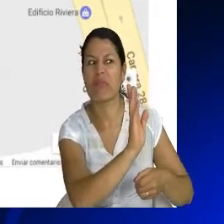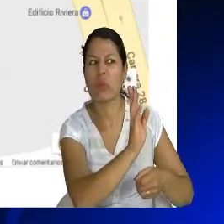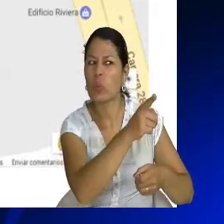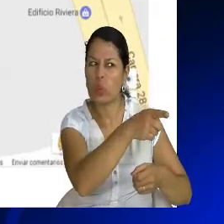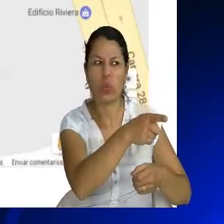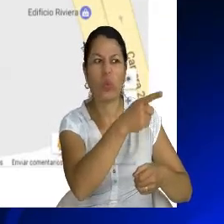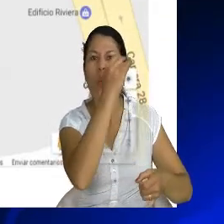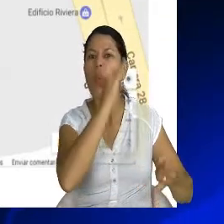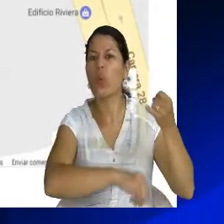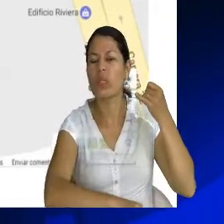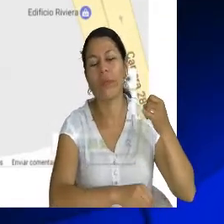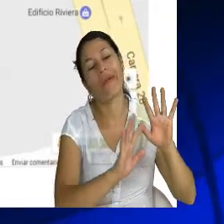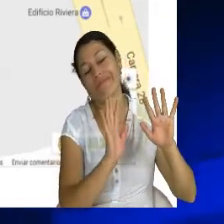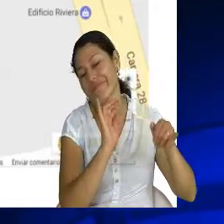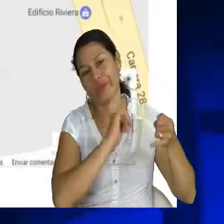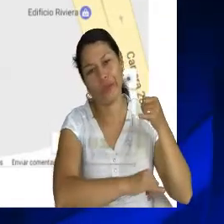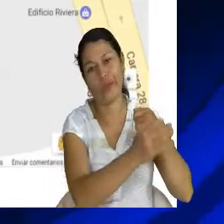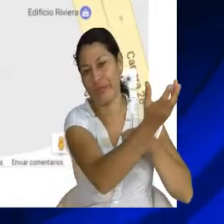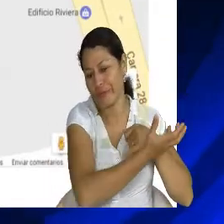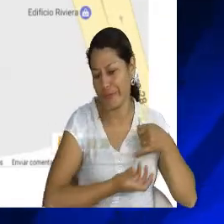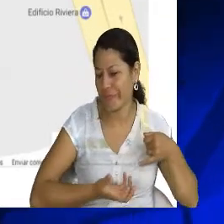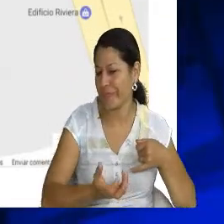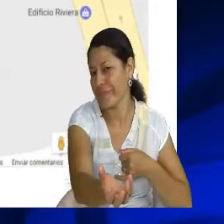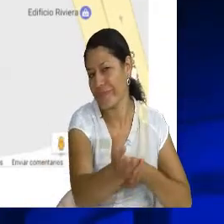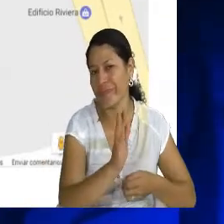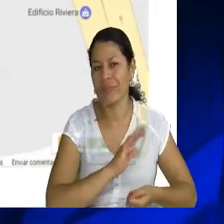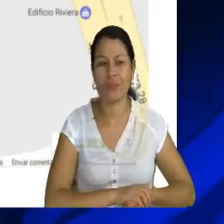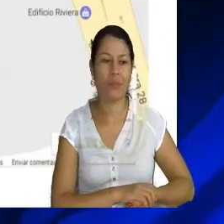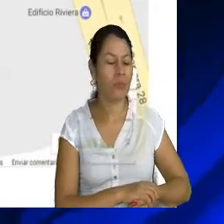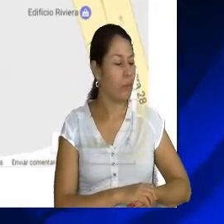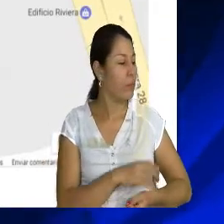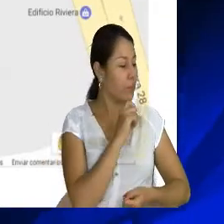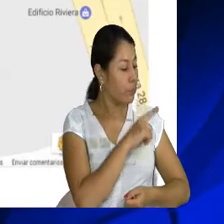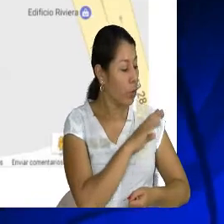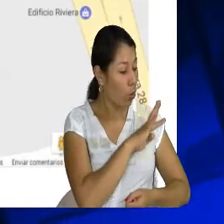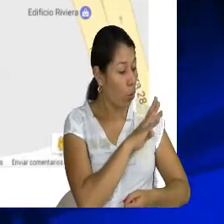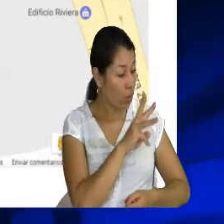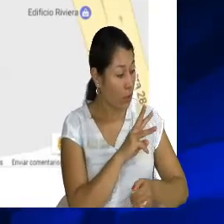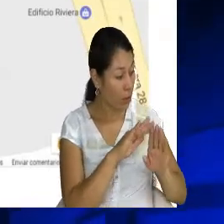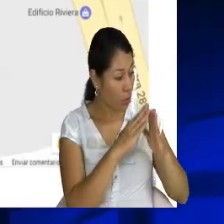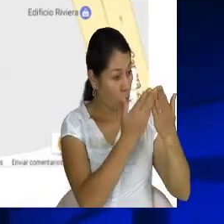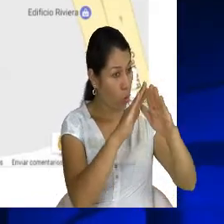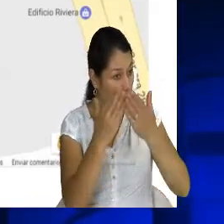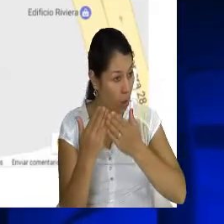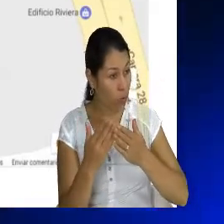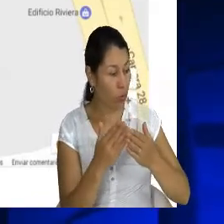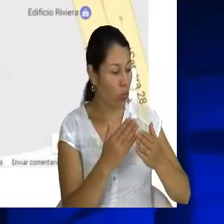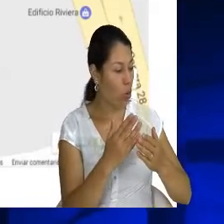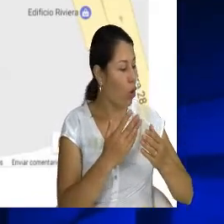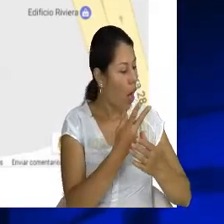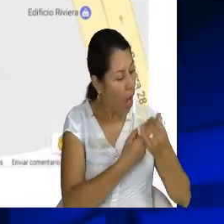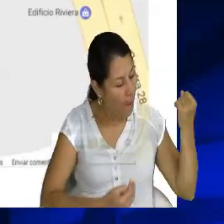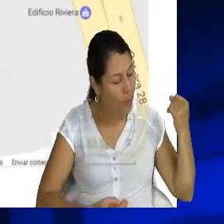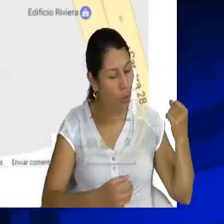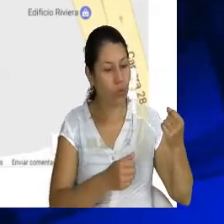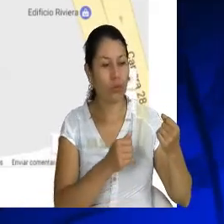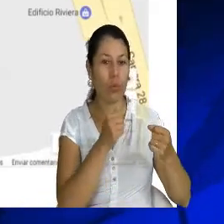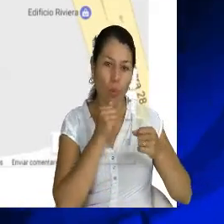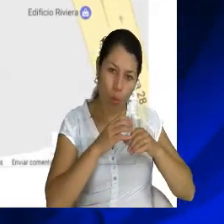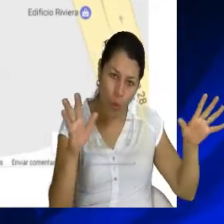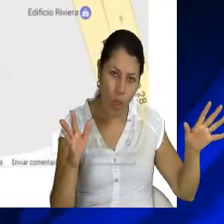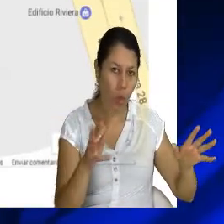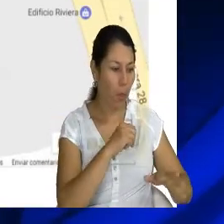señor secretario, entre públicos y privadas. ¿Lo hacían las instituciones las que quisieran, las que ya tenían preparado todo lo que